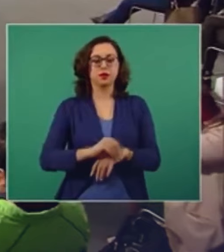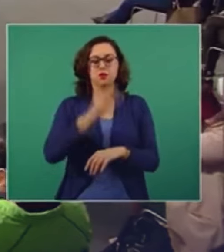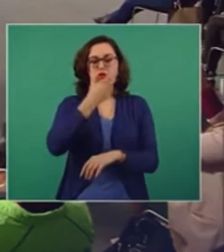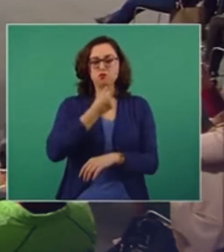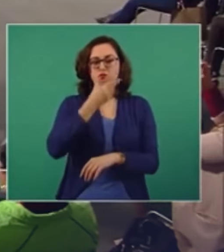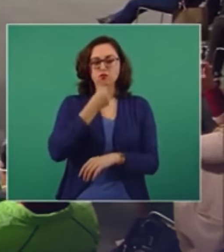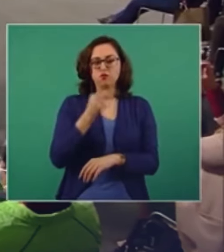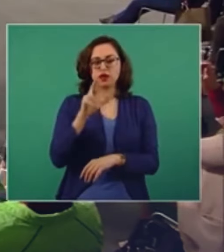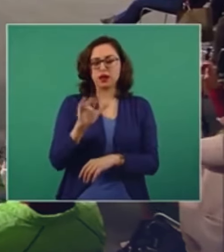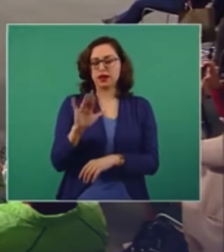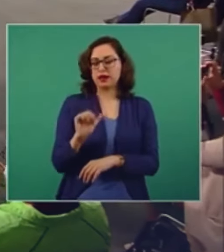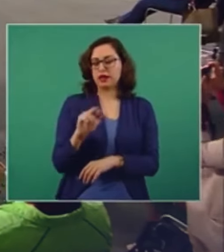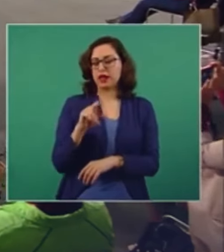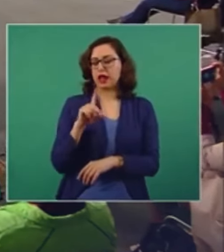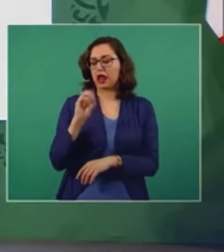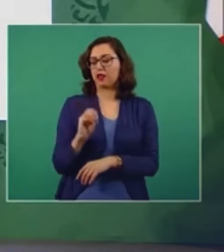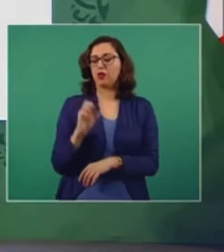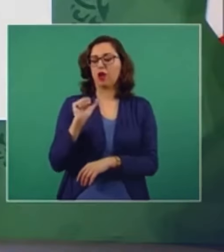Anaya